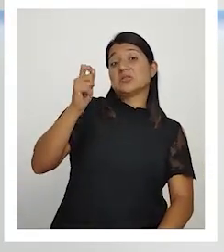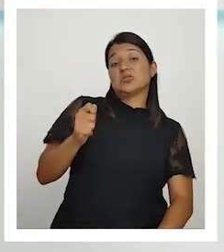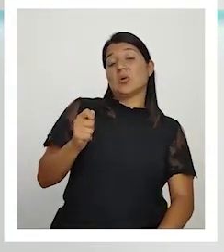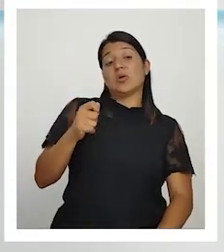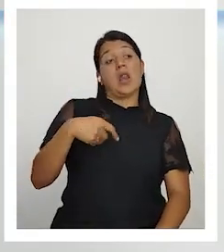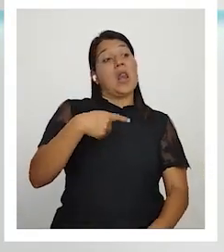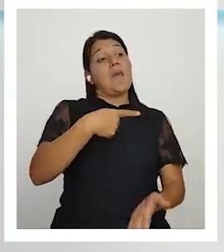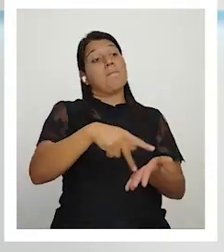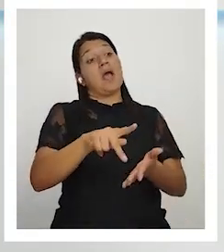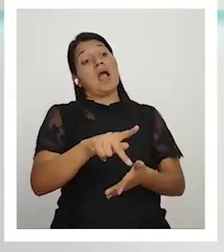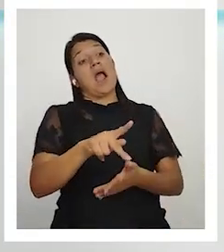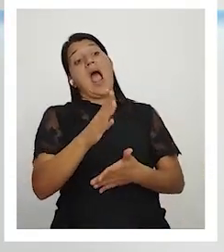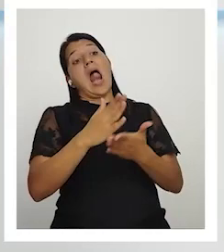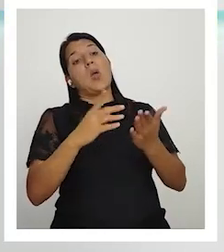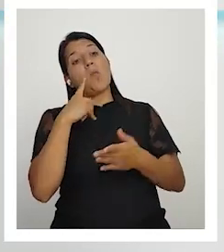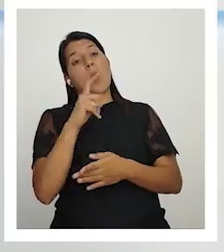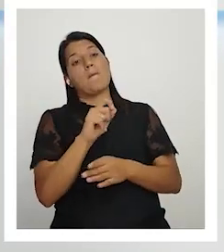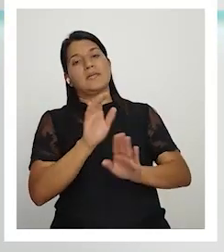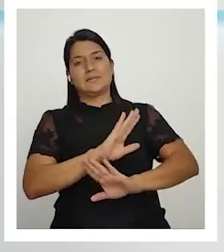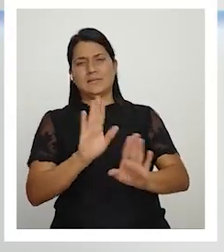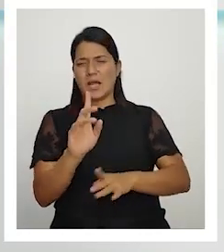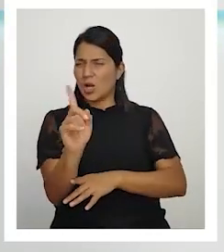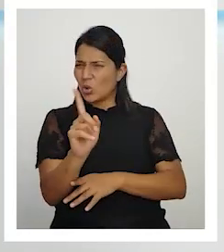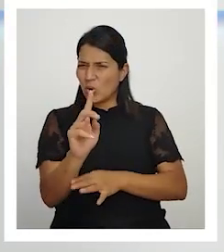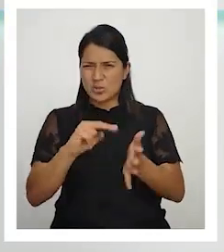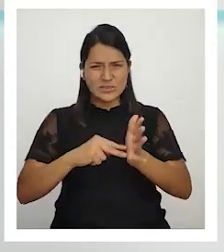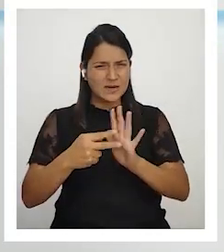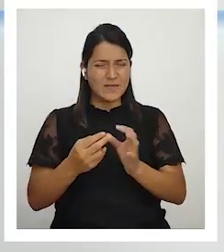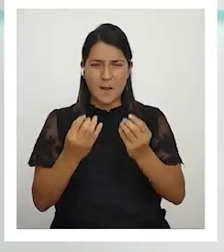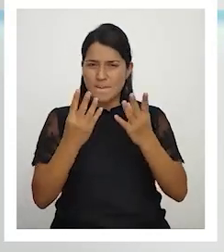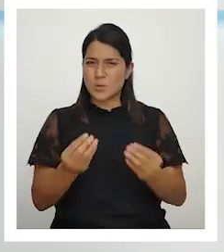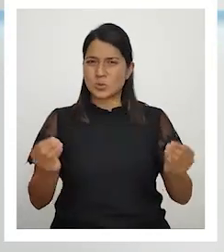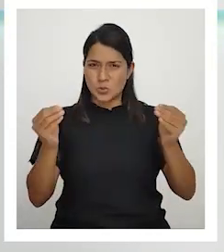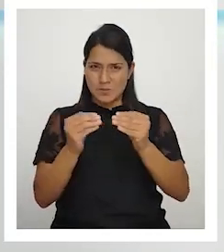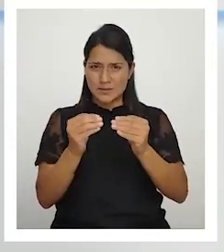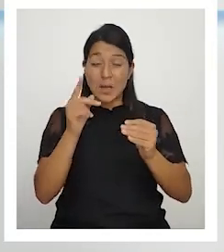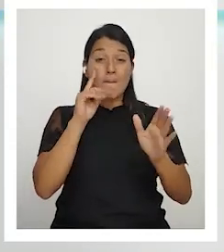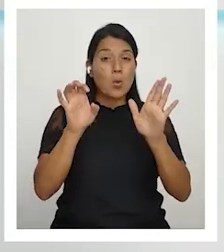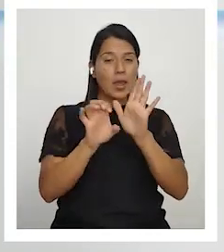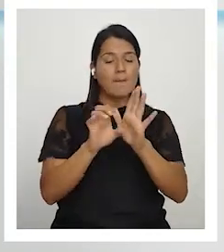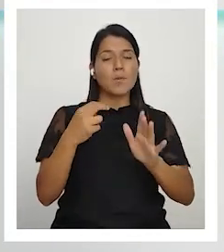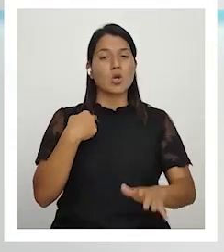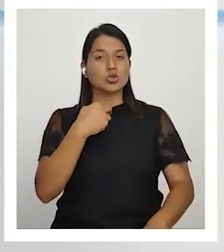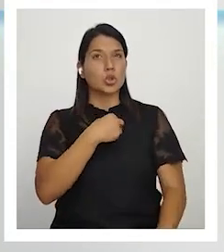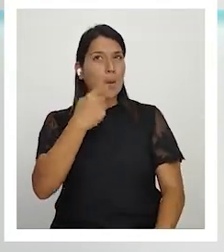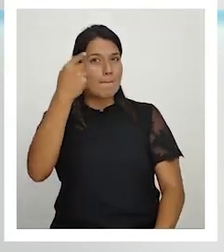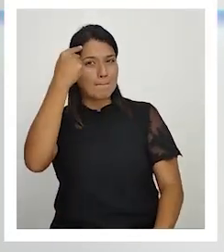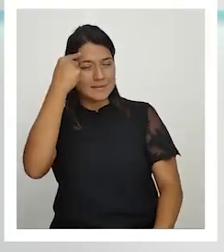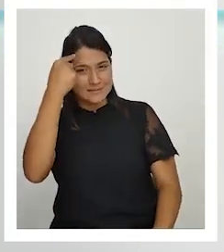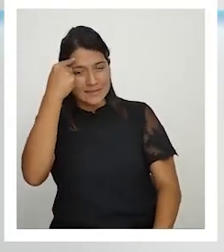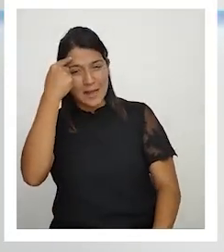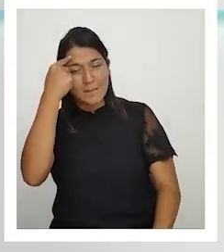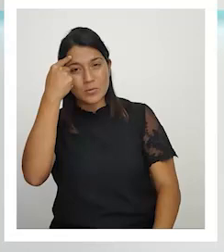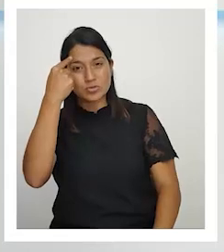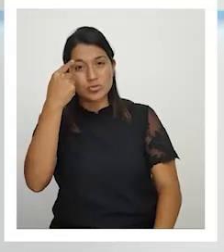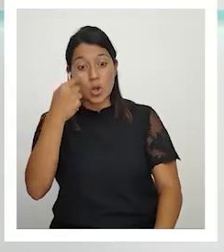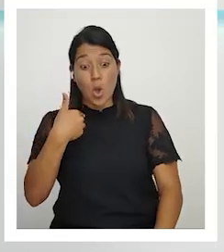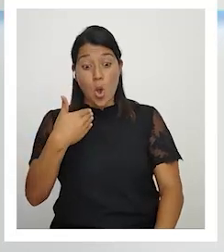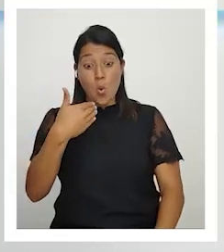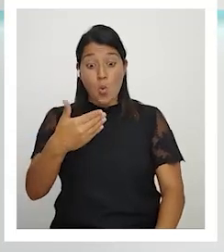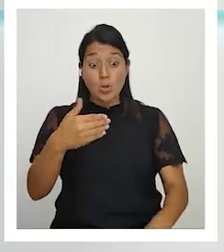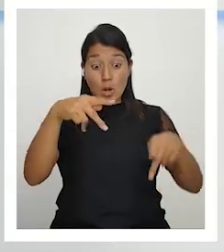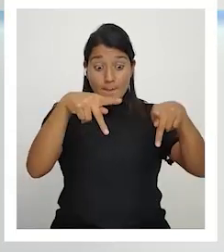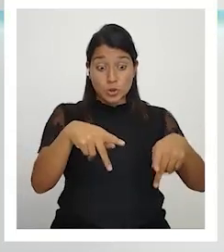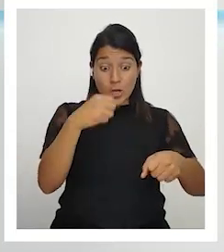monto mensual, ¿verdad? No, hay muchas cosas más. Por ejemplo, nosotros pensamos el paso que da la persona una vez que está